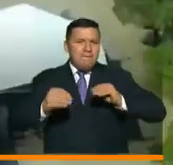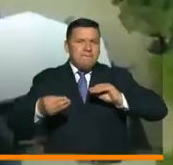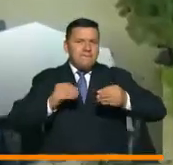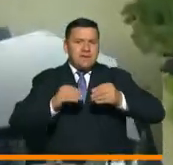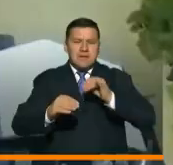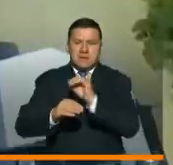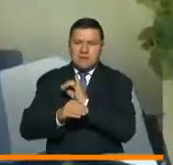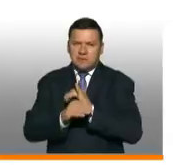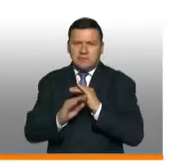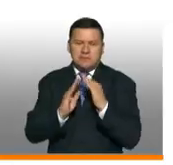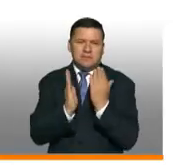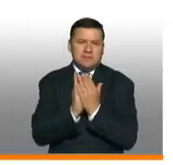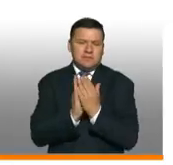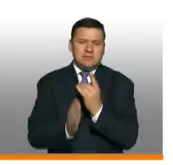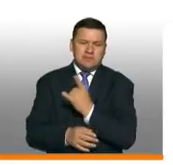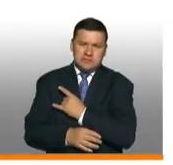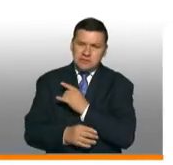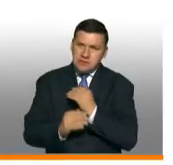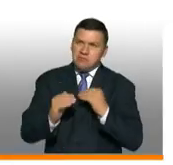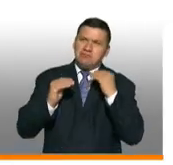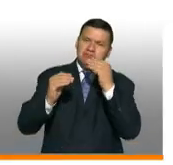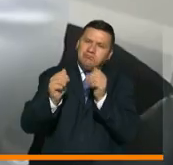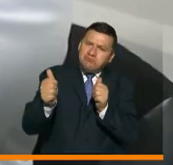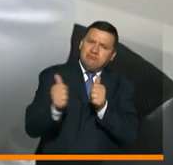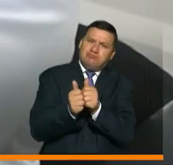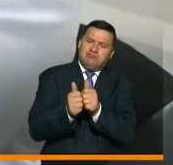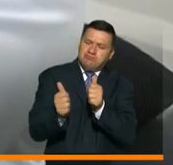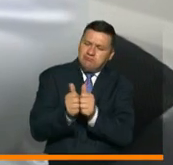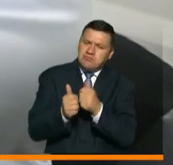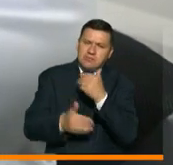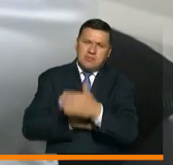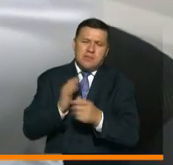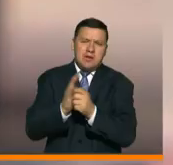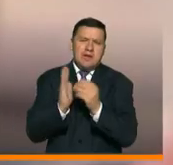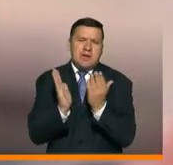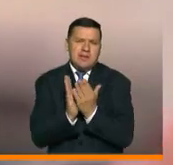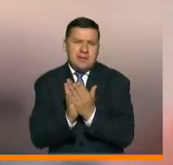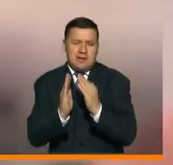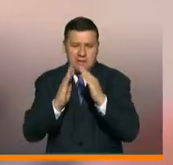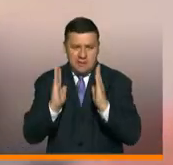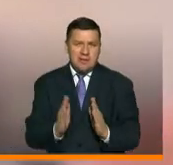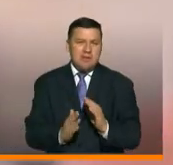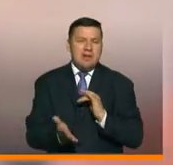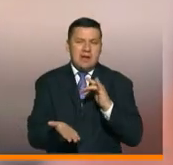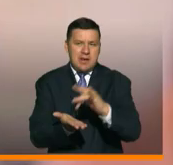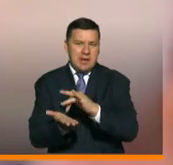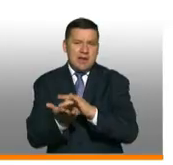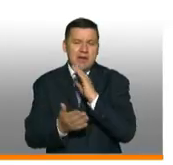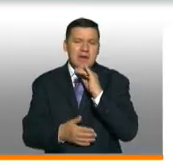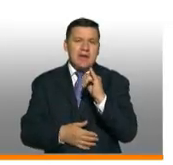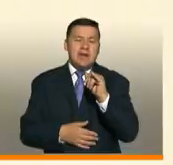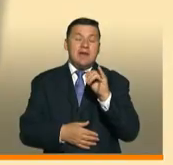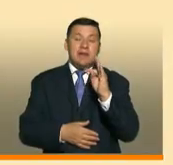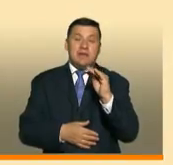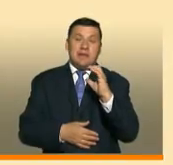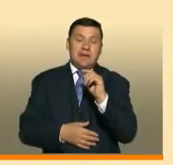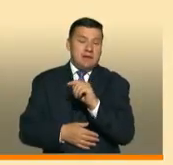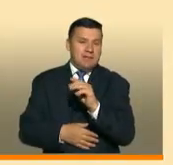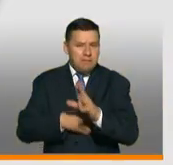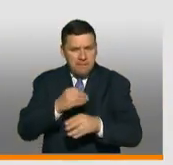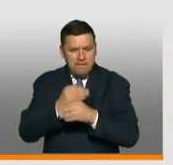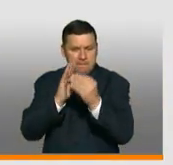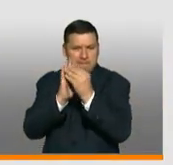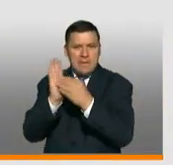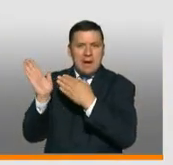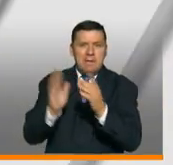con las instituciones de educación superior para que acompañen a los jóvenes en su proceso educativo en casa, asistidos por las TIC. Y se implementó la